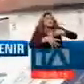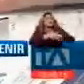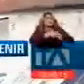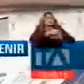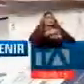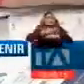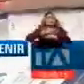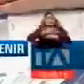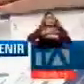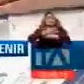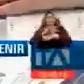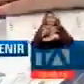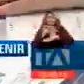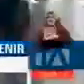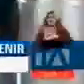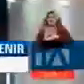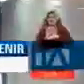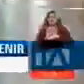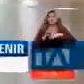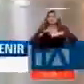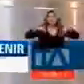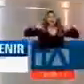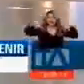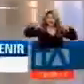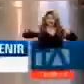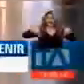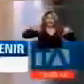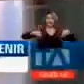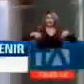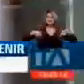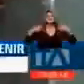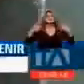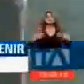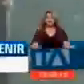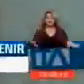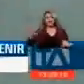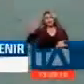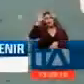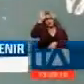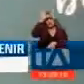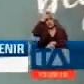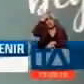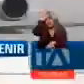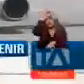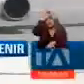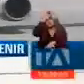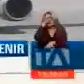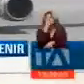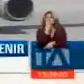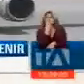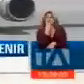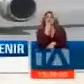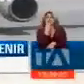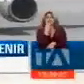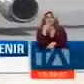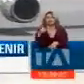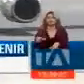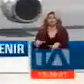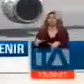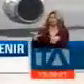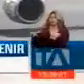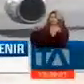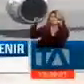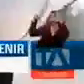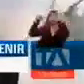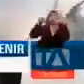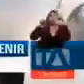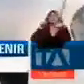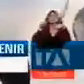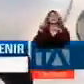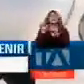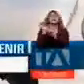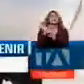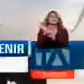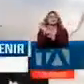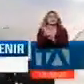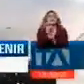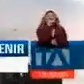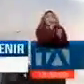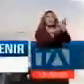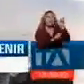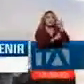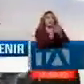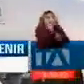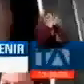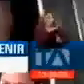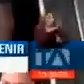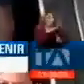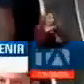destinado un hospital para los pacientes que tengan estos síntomas. En estos momentos precisamente está hablando la ministra. Escuchemos lo que dice la